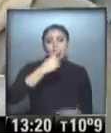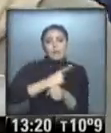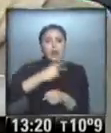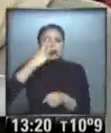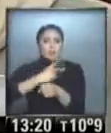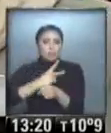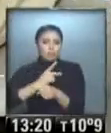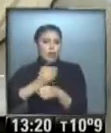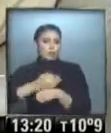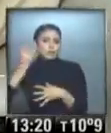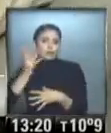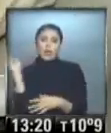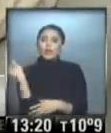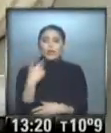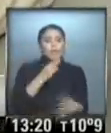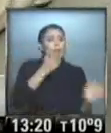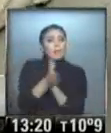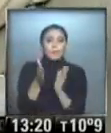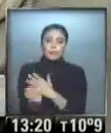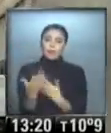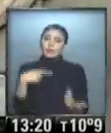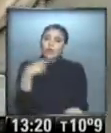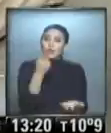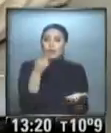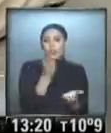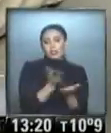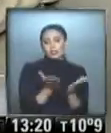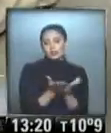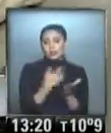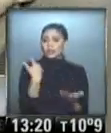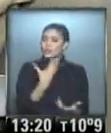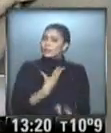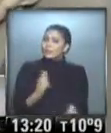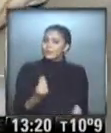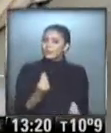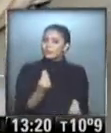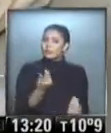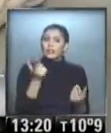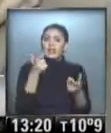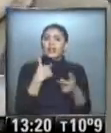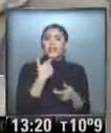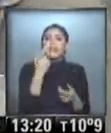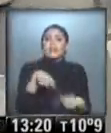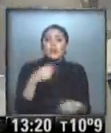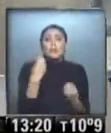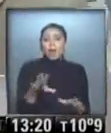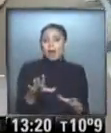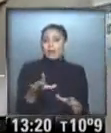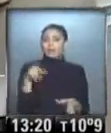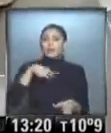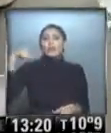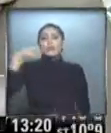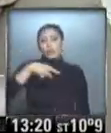el profesorado. Y además, lo que nos asusta es la pérdida de matrícula. O sea, es un